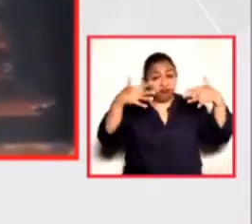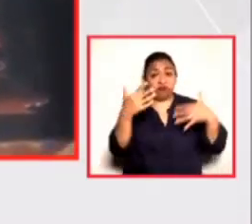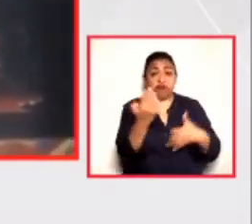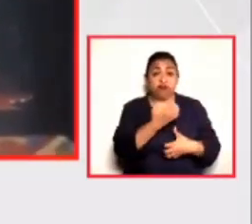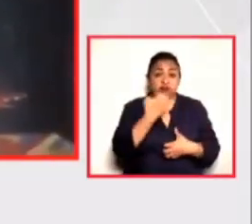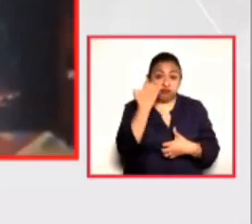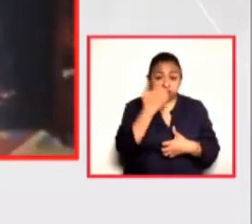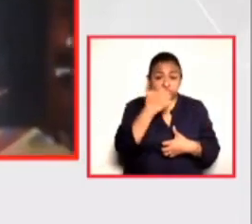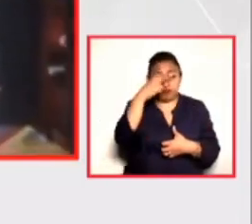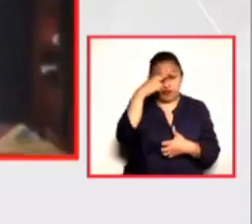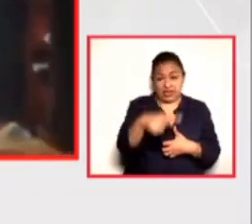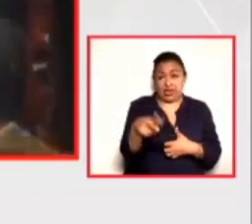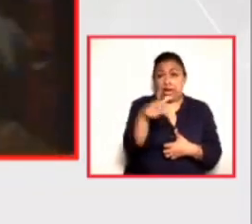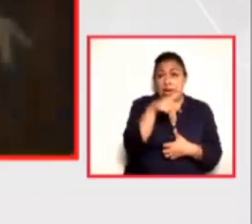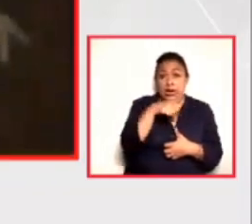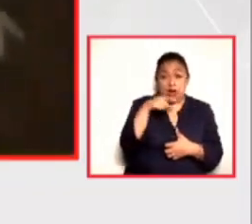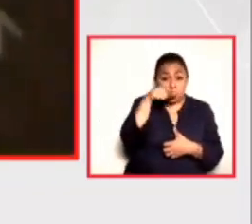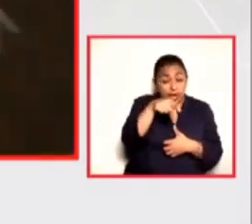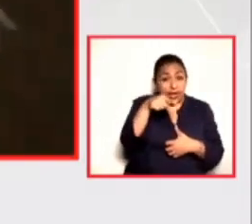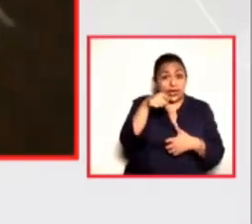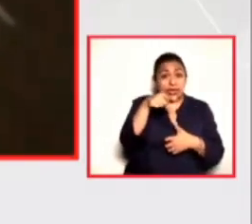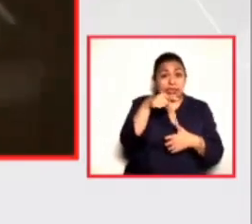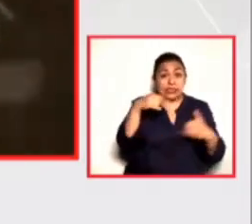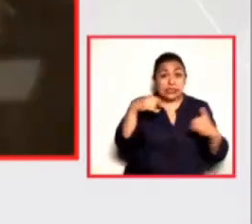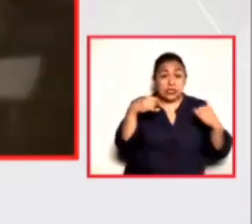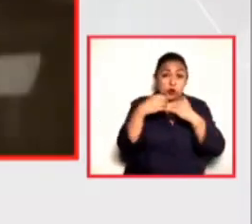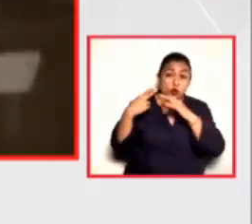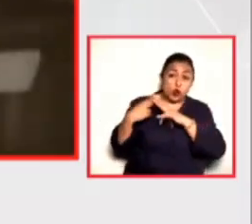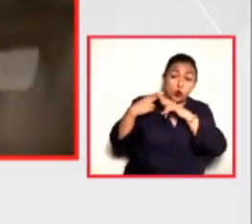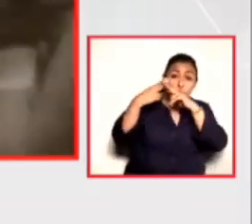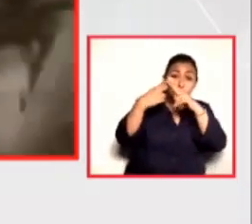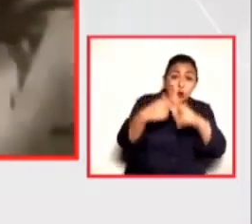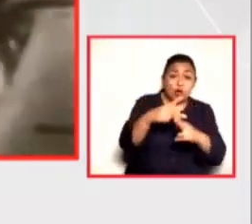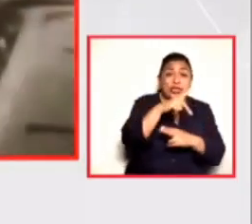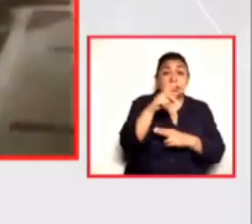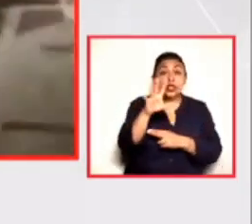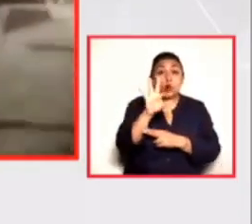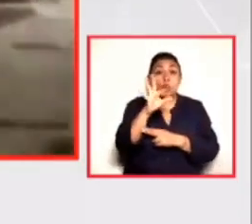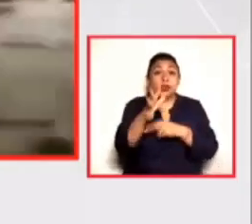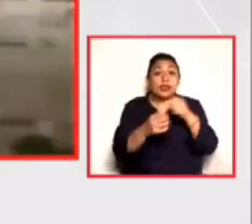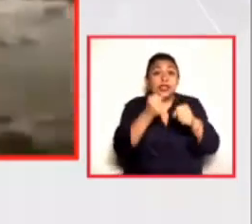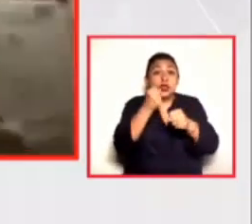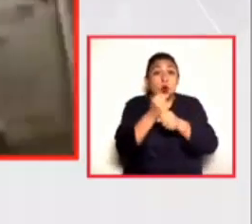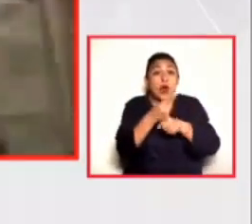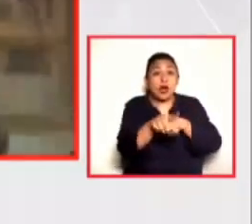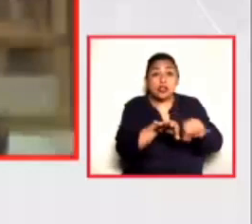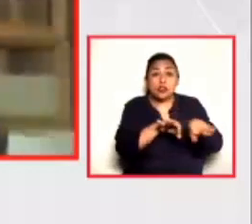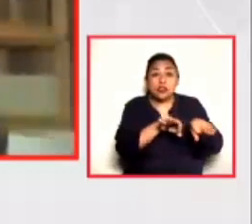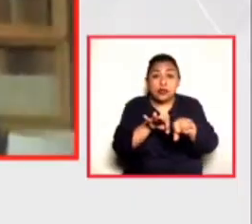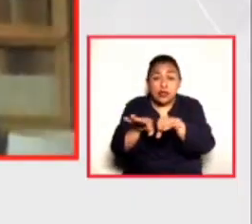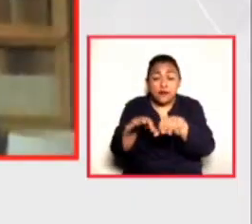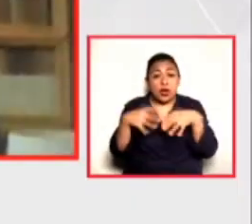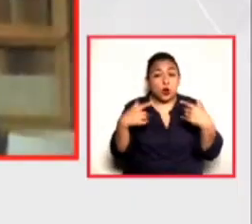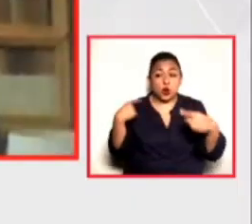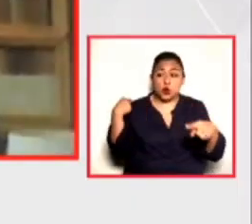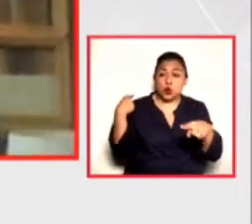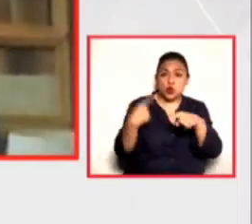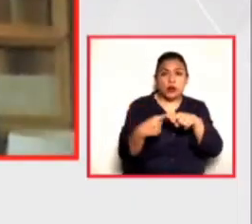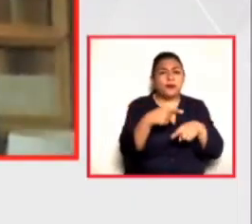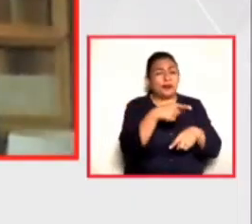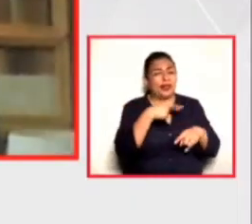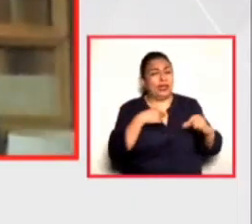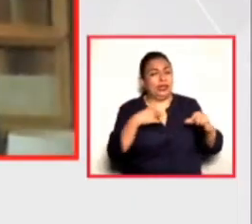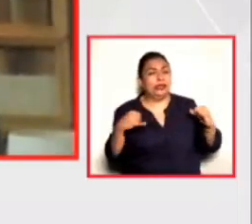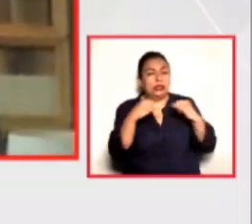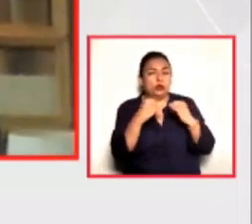Esta institución está celebrando 145 años de trabajo. Es una institución que desde